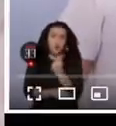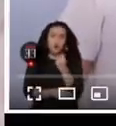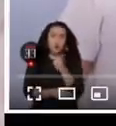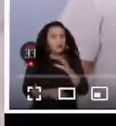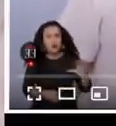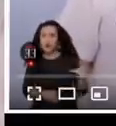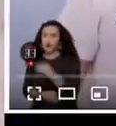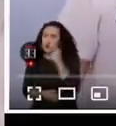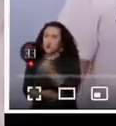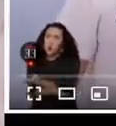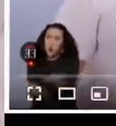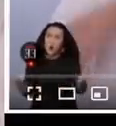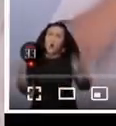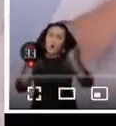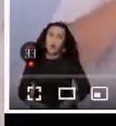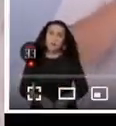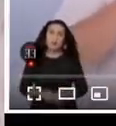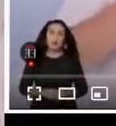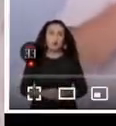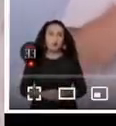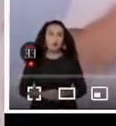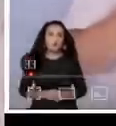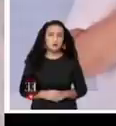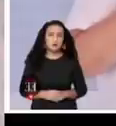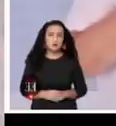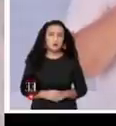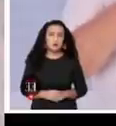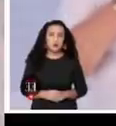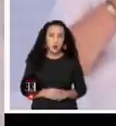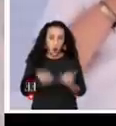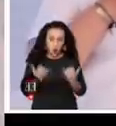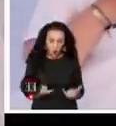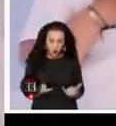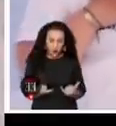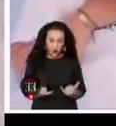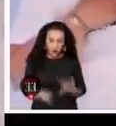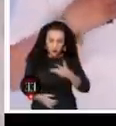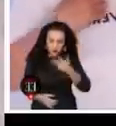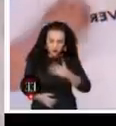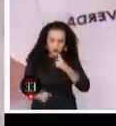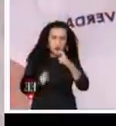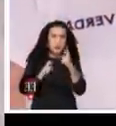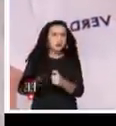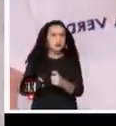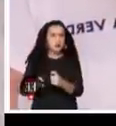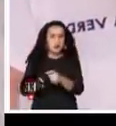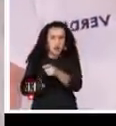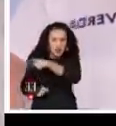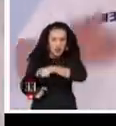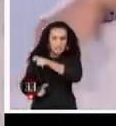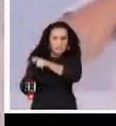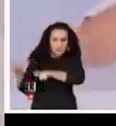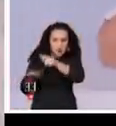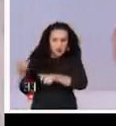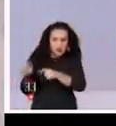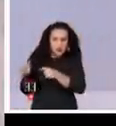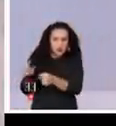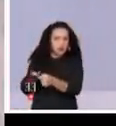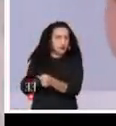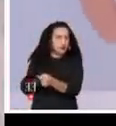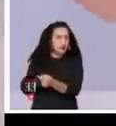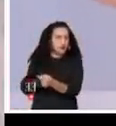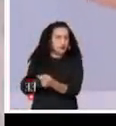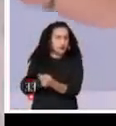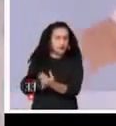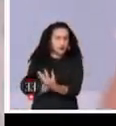entonces hoy no siento odio por aquellas personas que nos hicieron tal vez